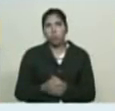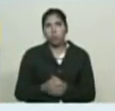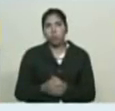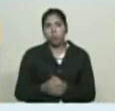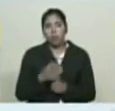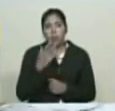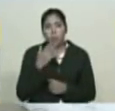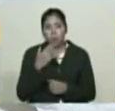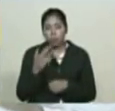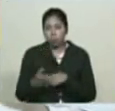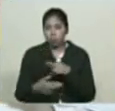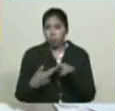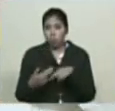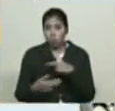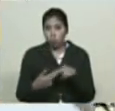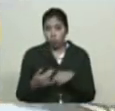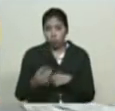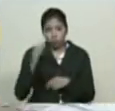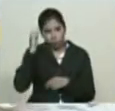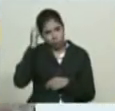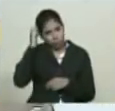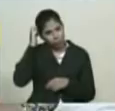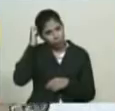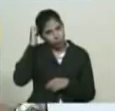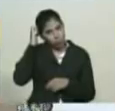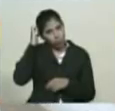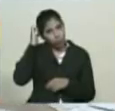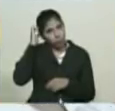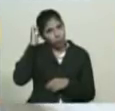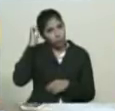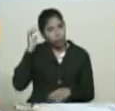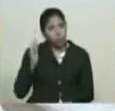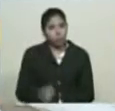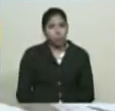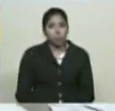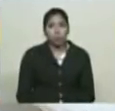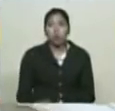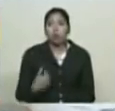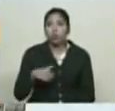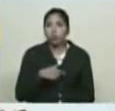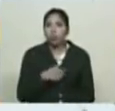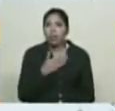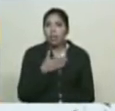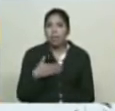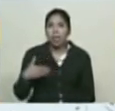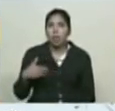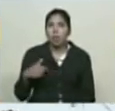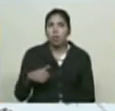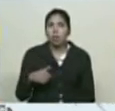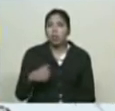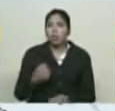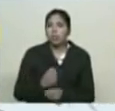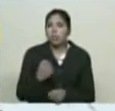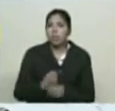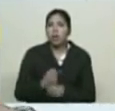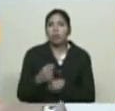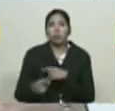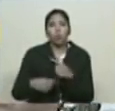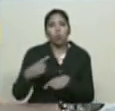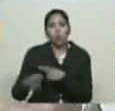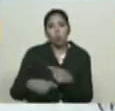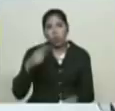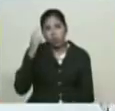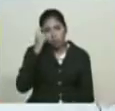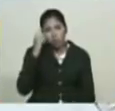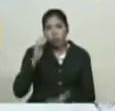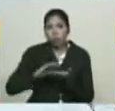revolucionario, bolivariano, lo que surgen son propuestas para el futuro. Nosotros estamos trabajando todos los días para el futuro, por